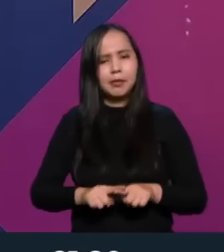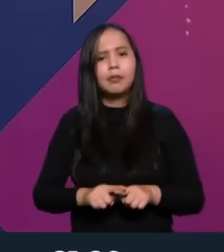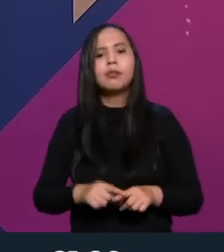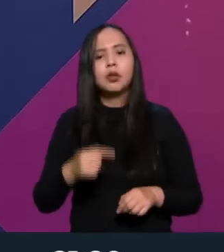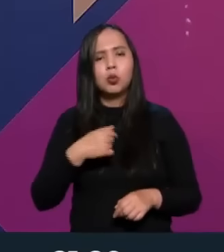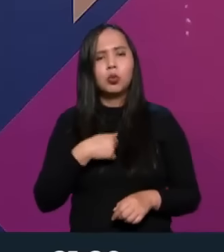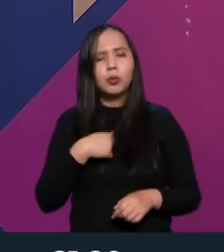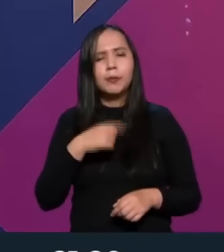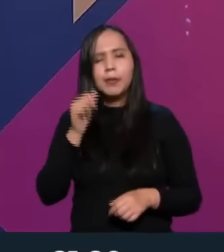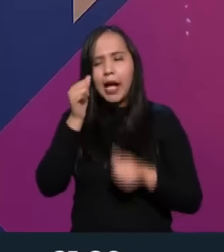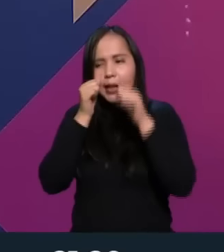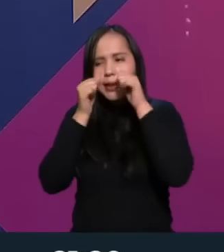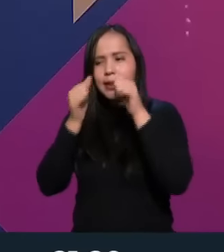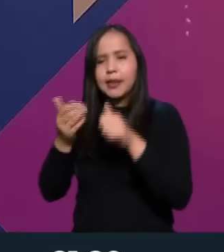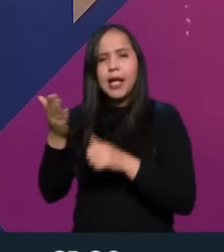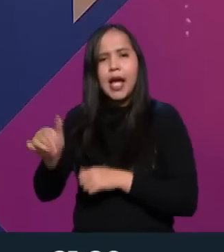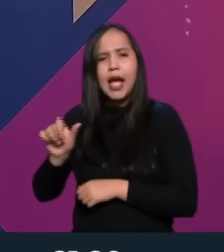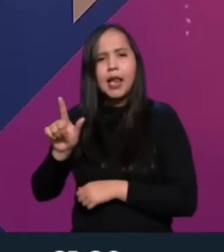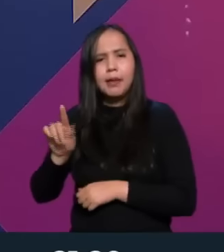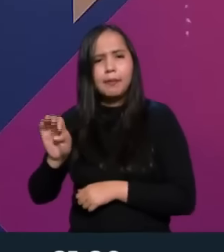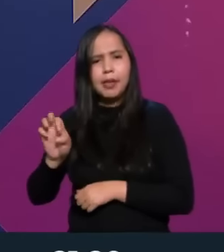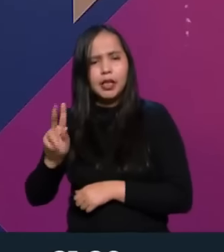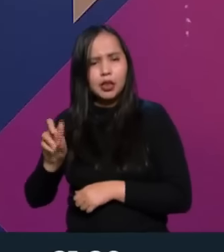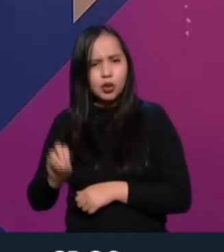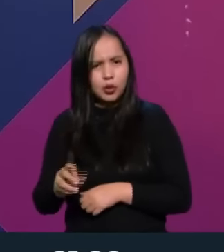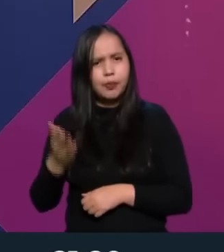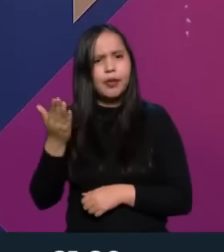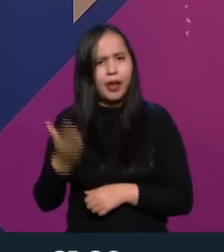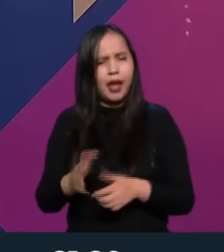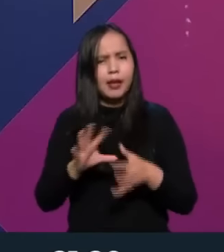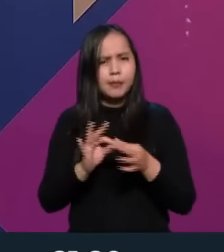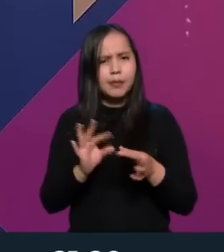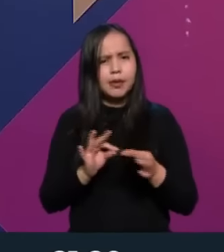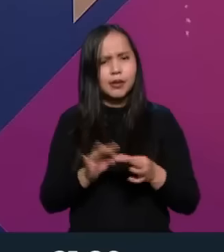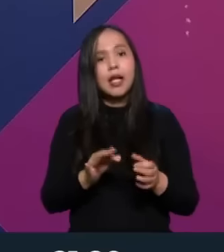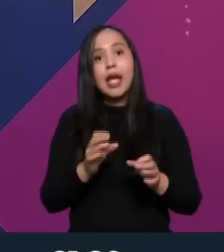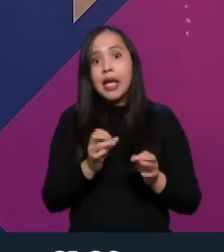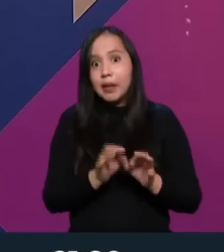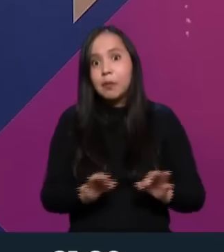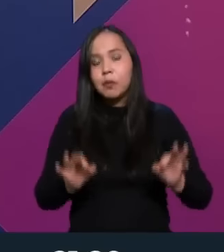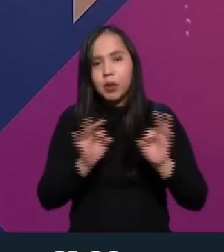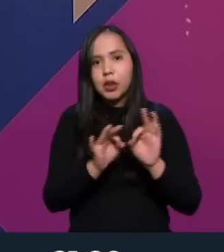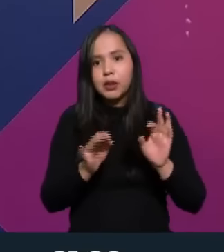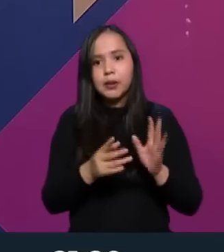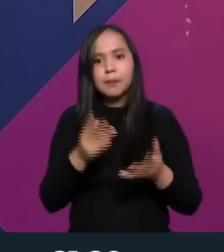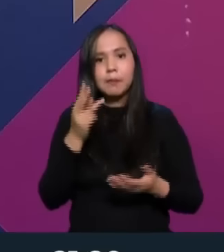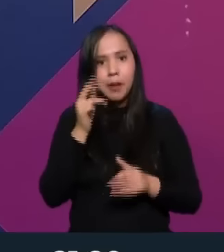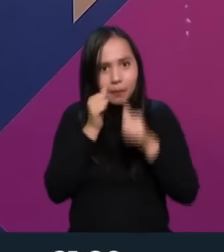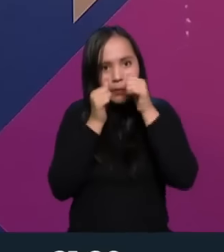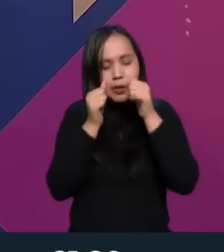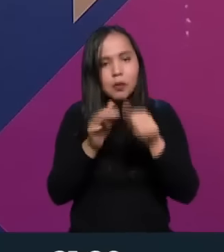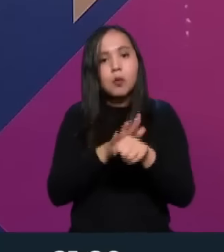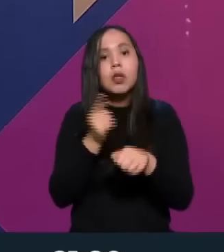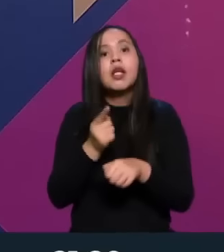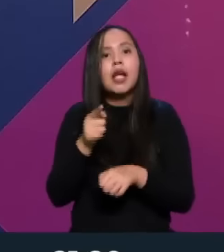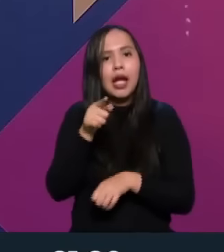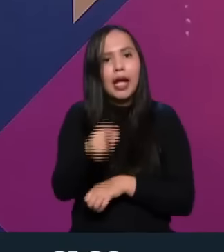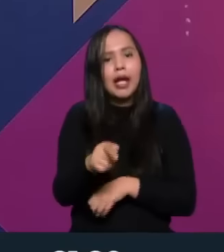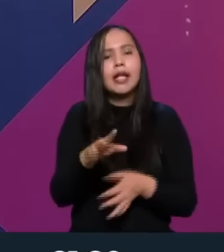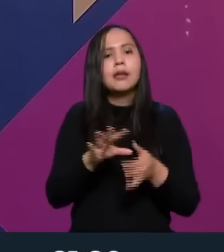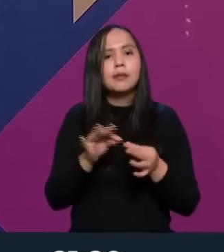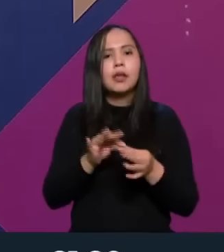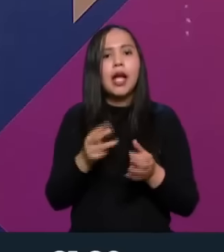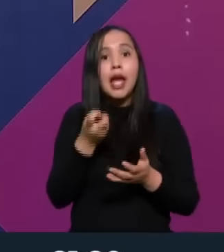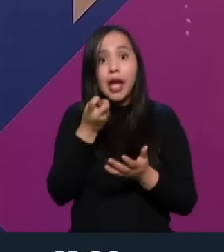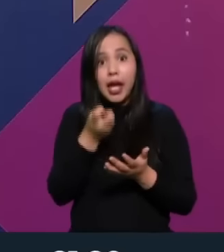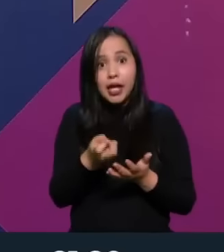también en el discurso de Alberto Gelacio Pérez Dayán, y esto es importante que se tome nota, porque él dijo que este no era el